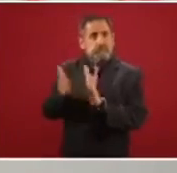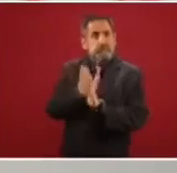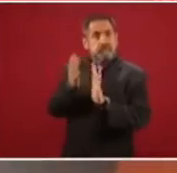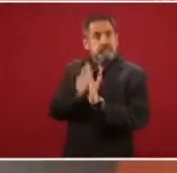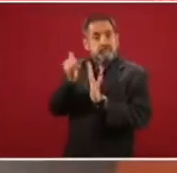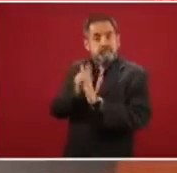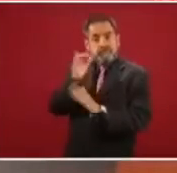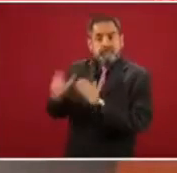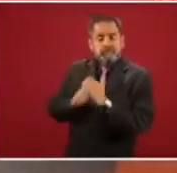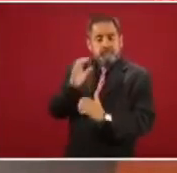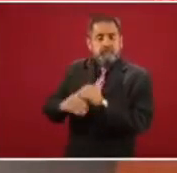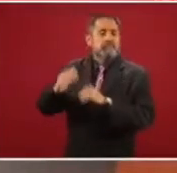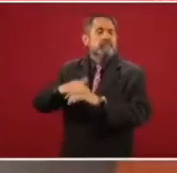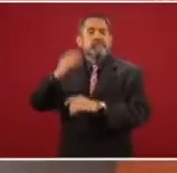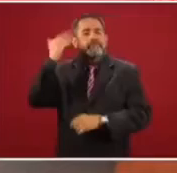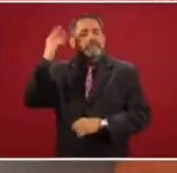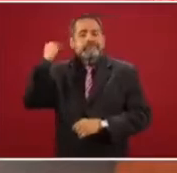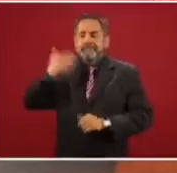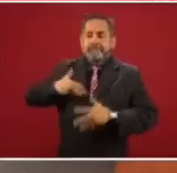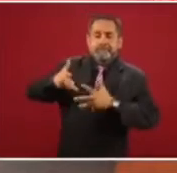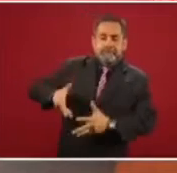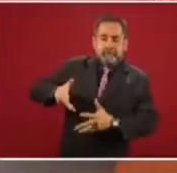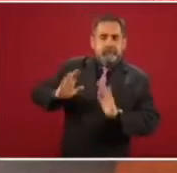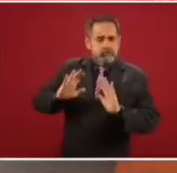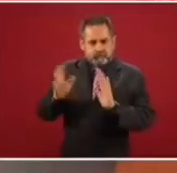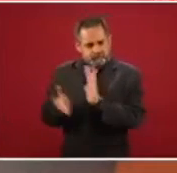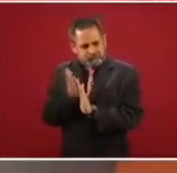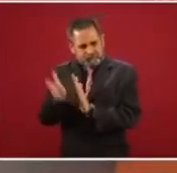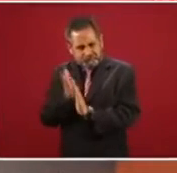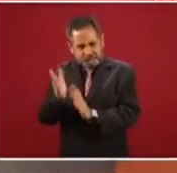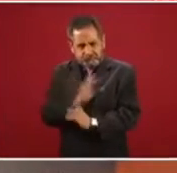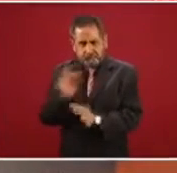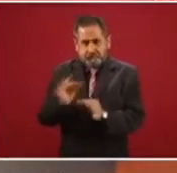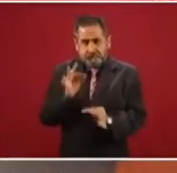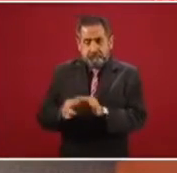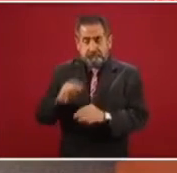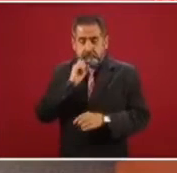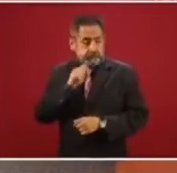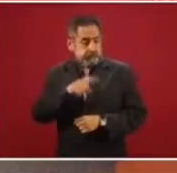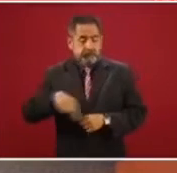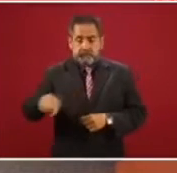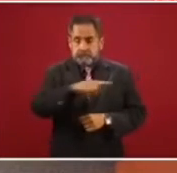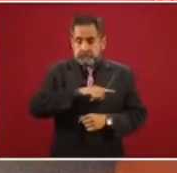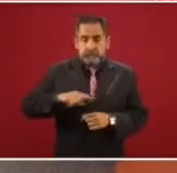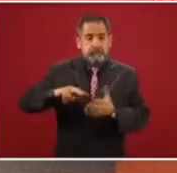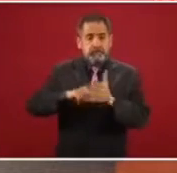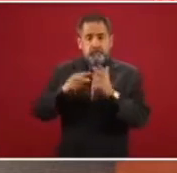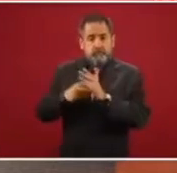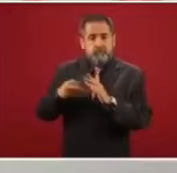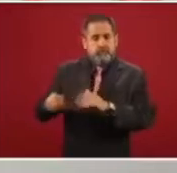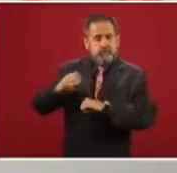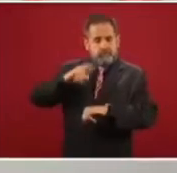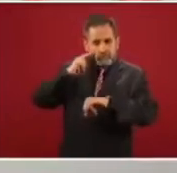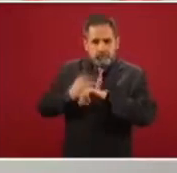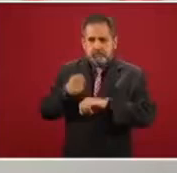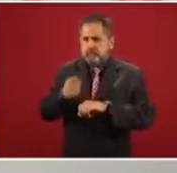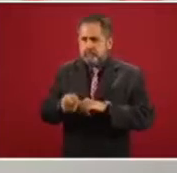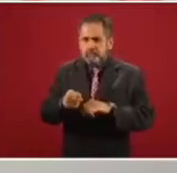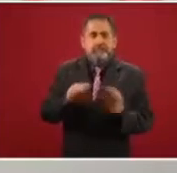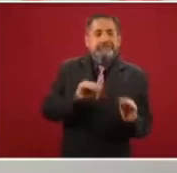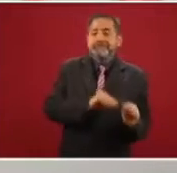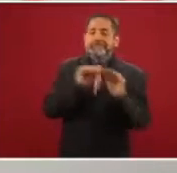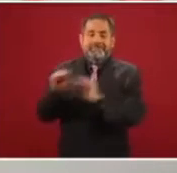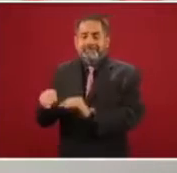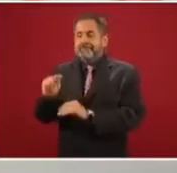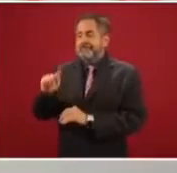ahí durante mucho tiempo se solicitó que el mismo residente de los ingenieros militares fuera quien llevará la obra de tlaxiaco